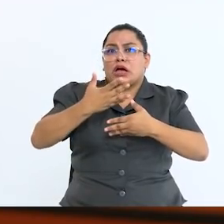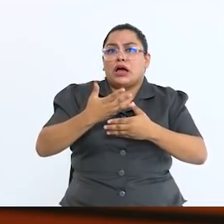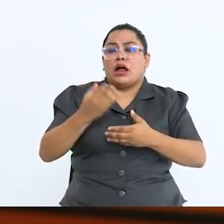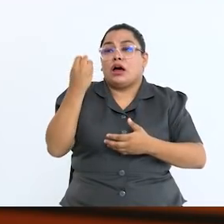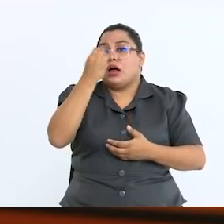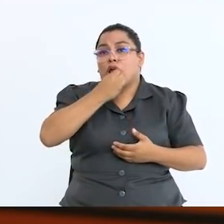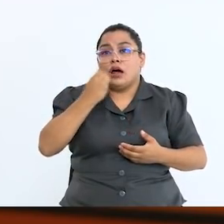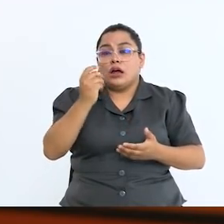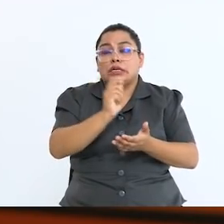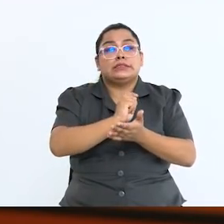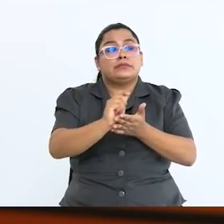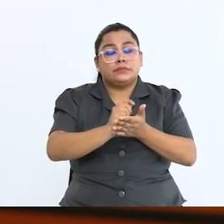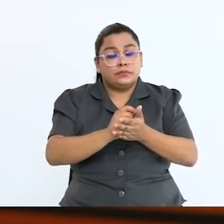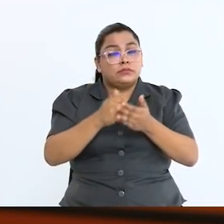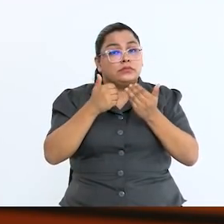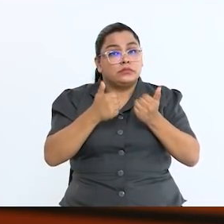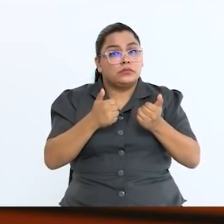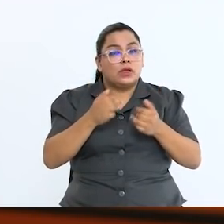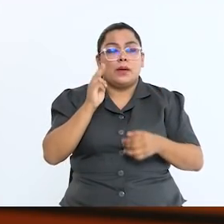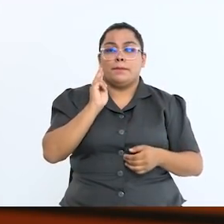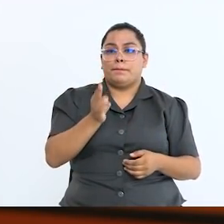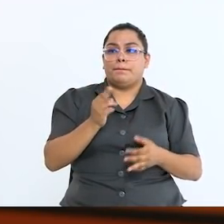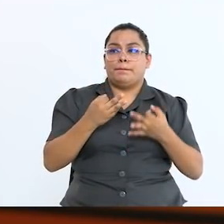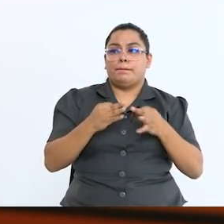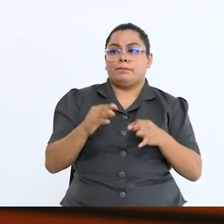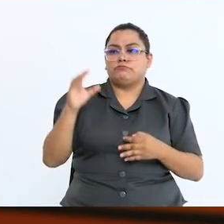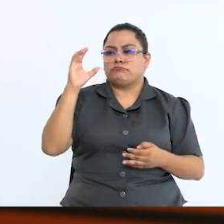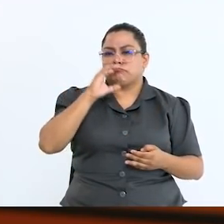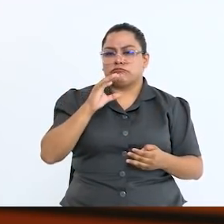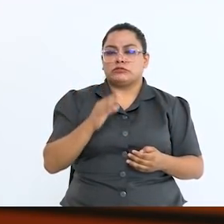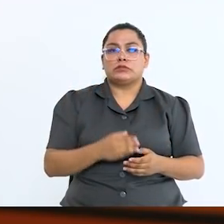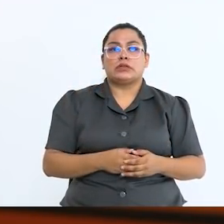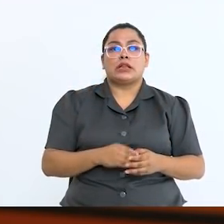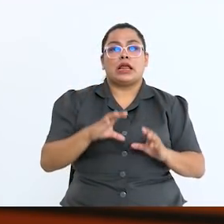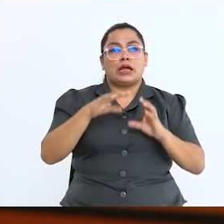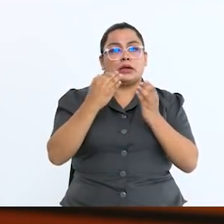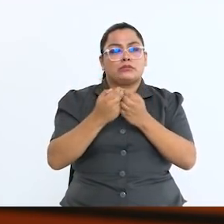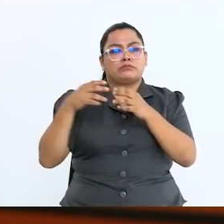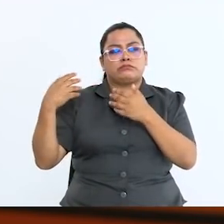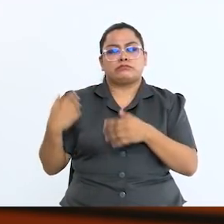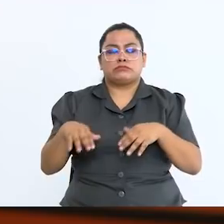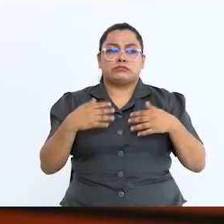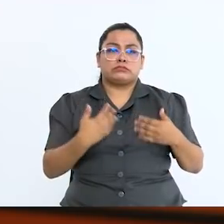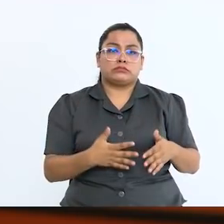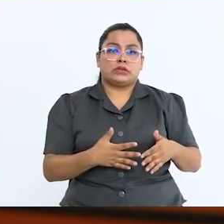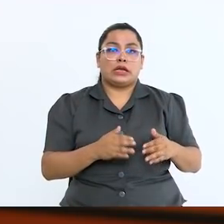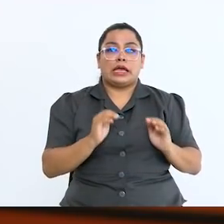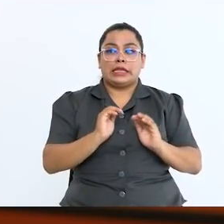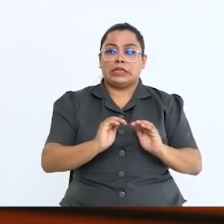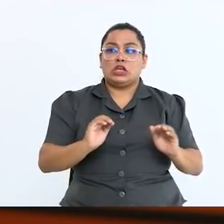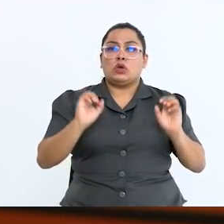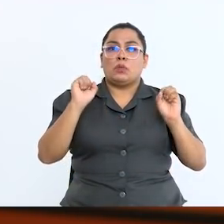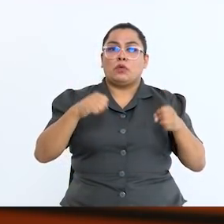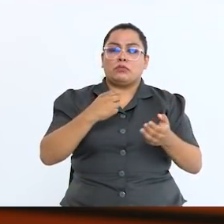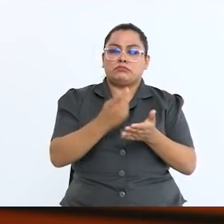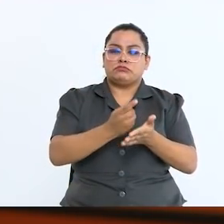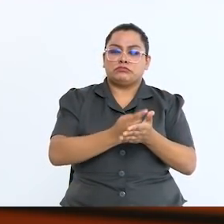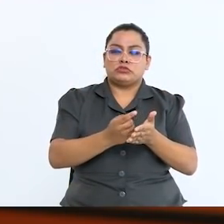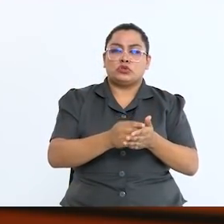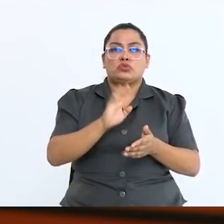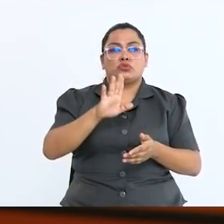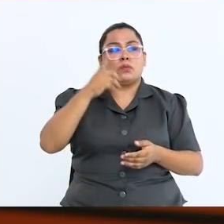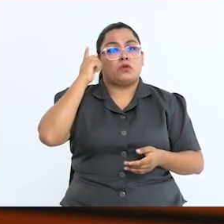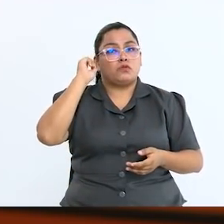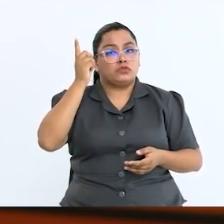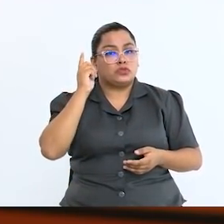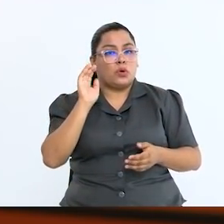expresarse de forma oral y de forma escrita. Asimismo, se busca que las clases sean más interactivas, donde el niño pueda dialogar